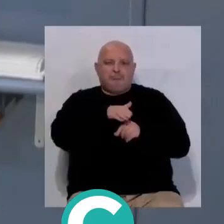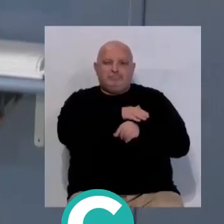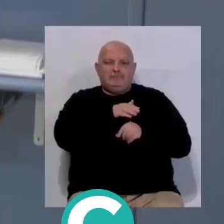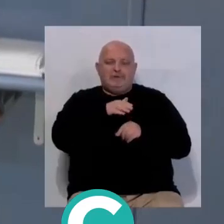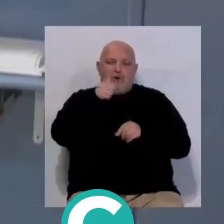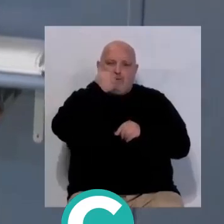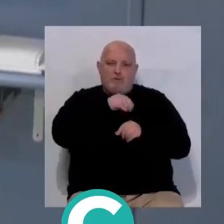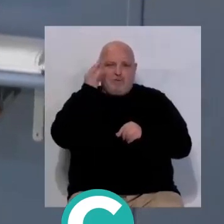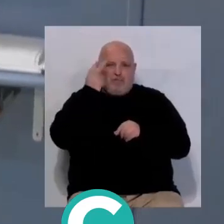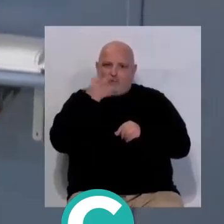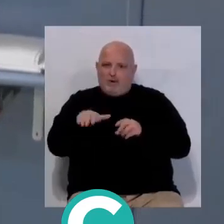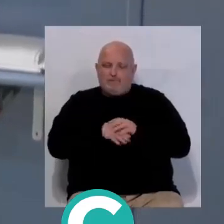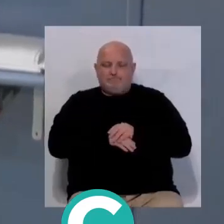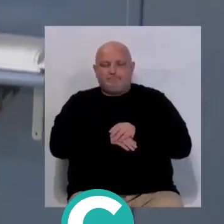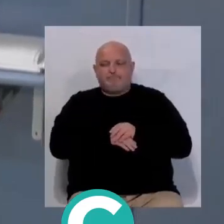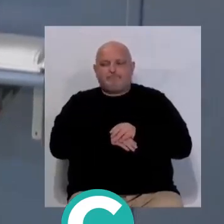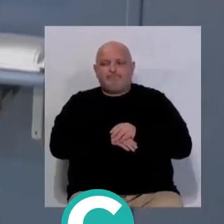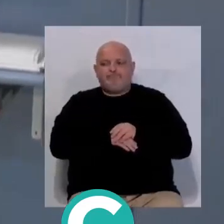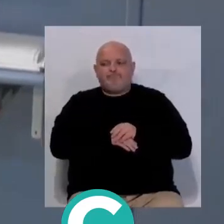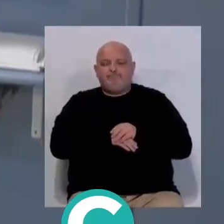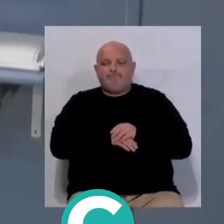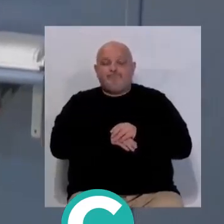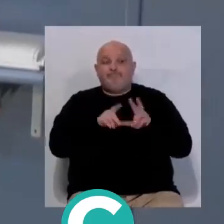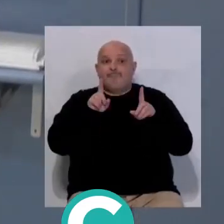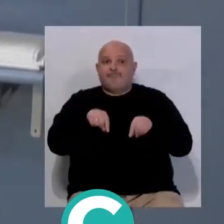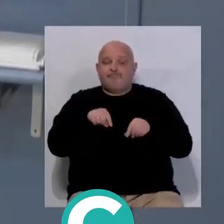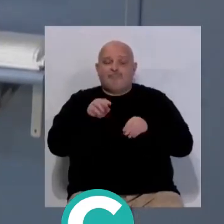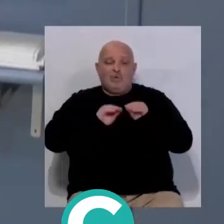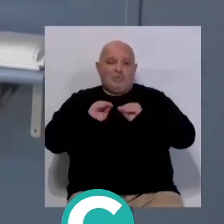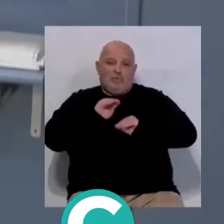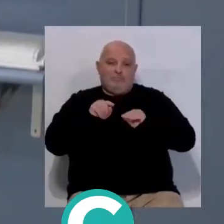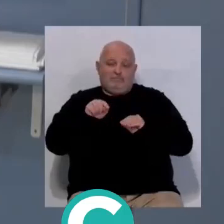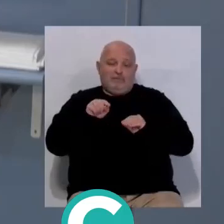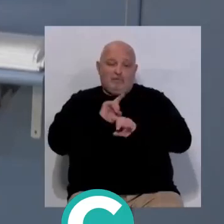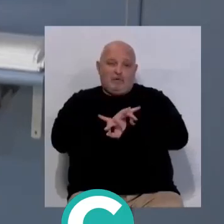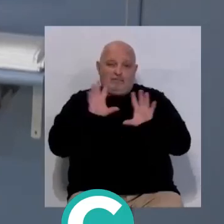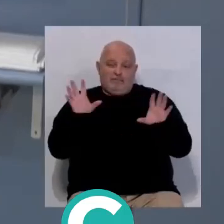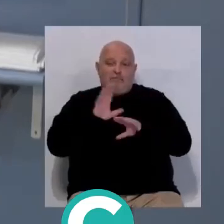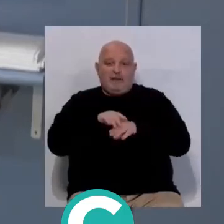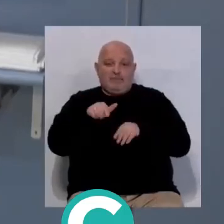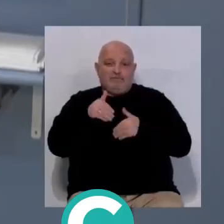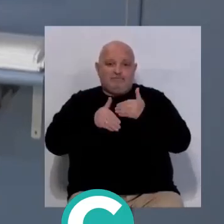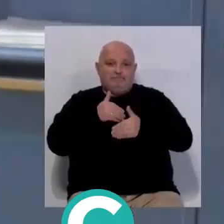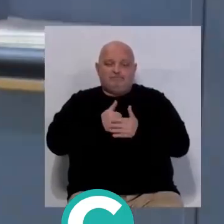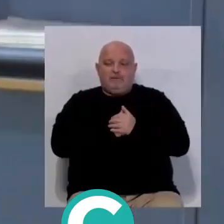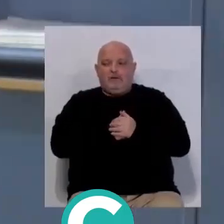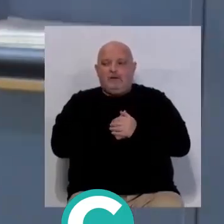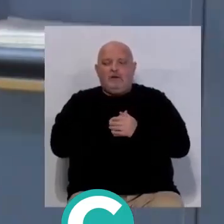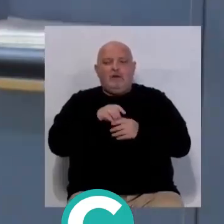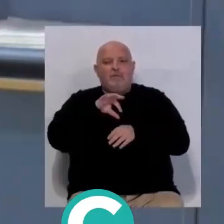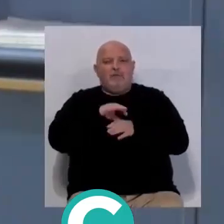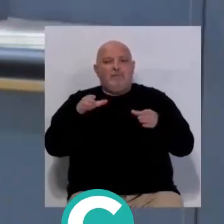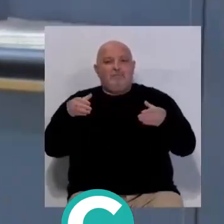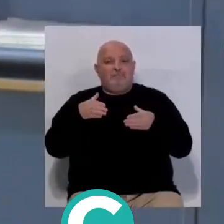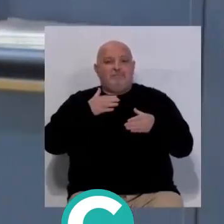tanto en hombres como en mujeres y tenemos que ponerle solución, por supuesto, y para eso estamos aquí. La unidad